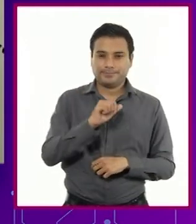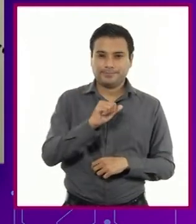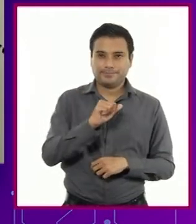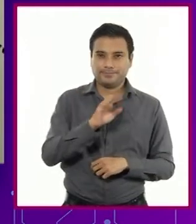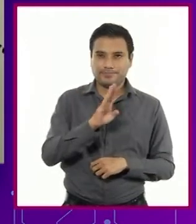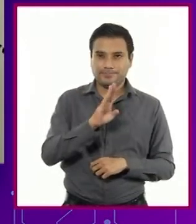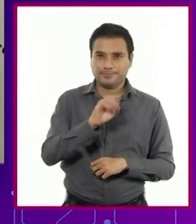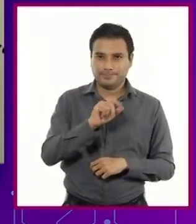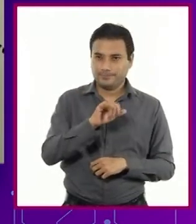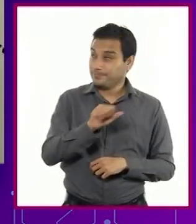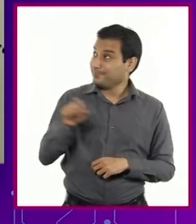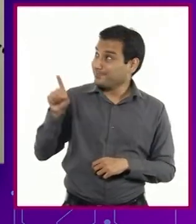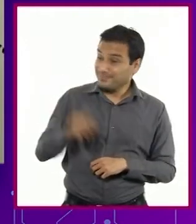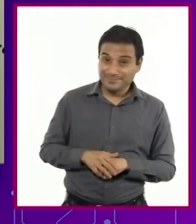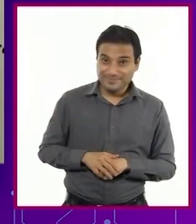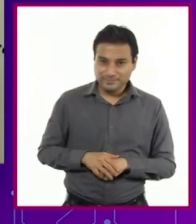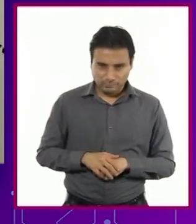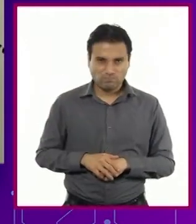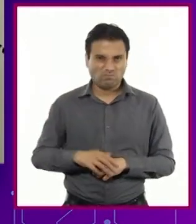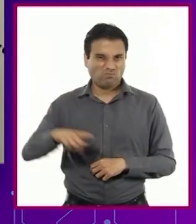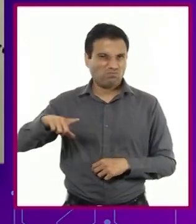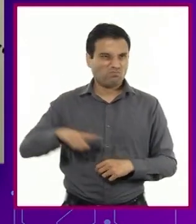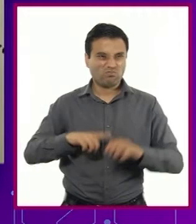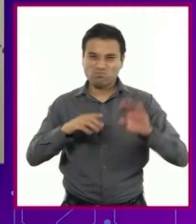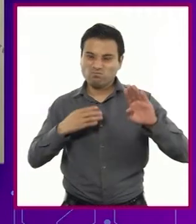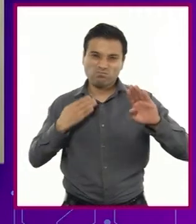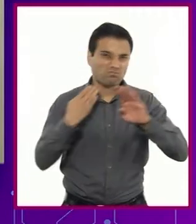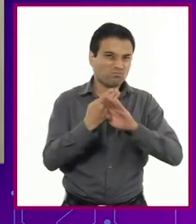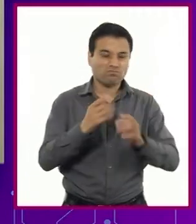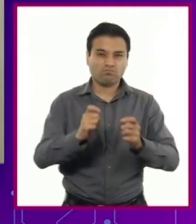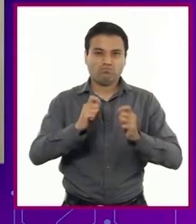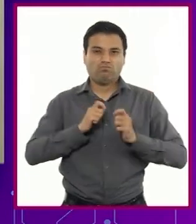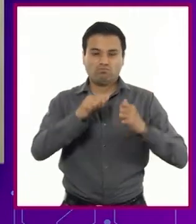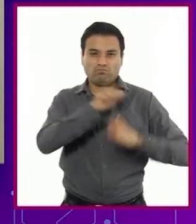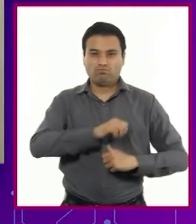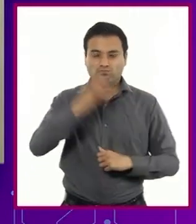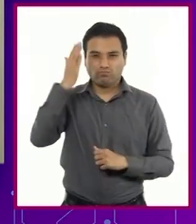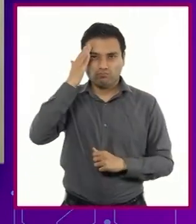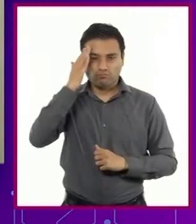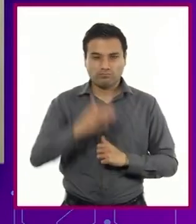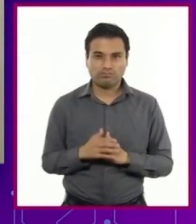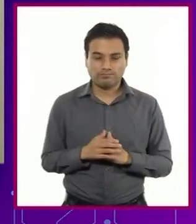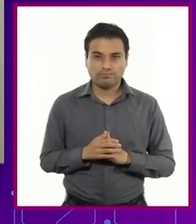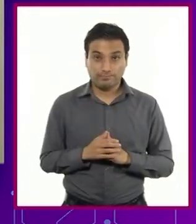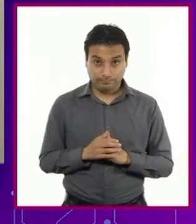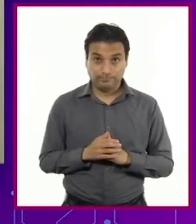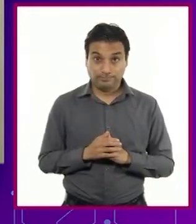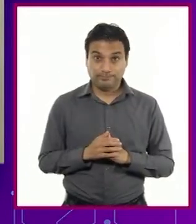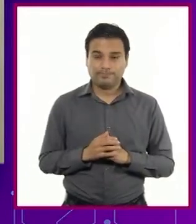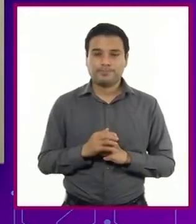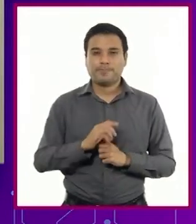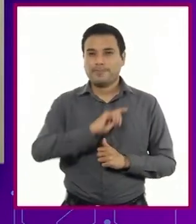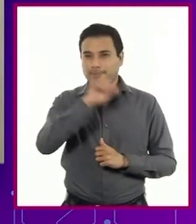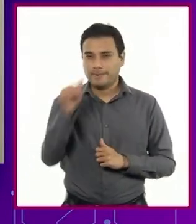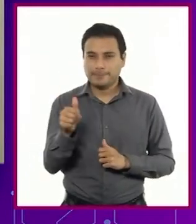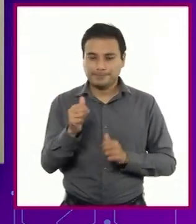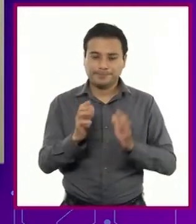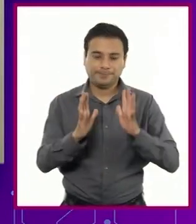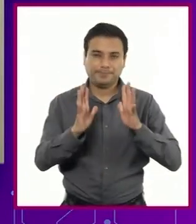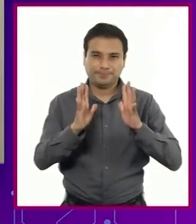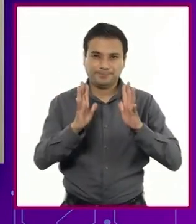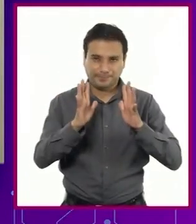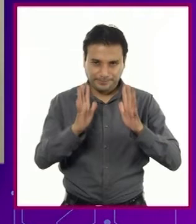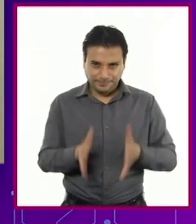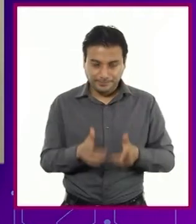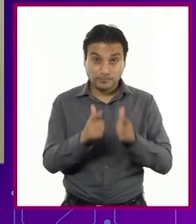origen Hutu, dio un golpe de estado y tomó el poder. Al comenzar la última década del siglo XX, el Frente